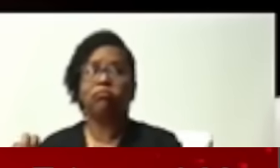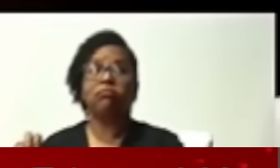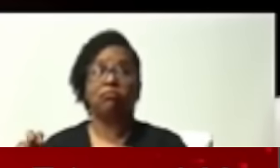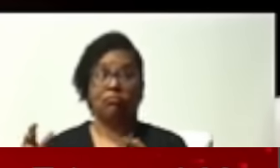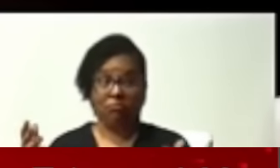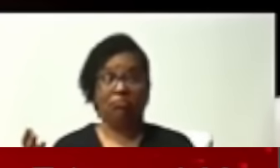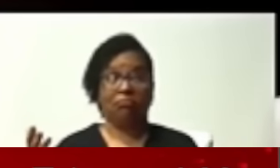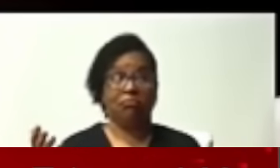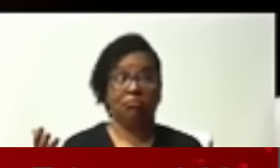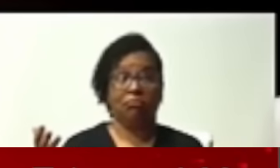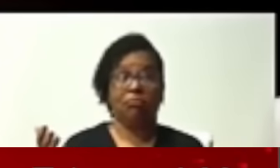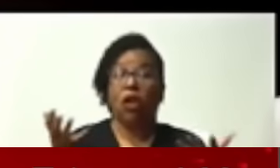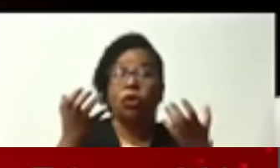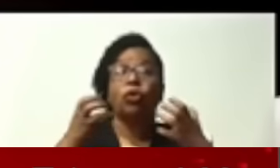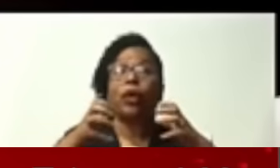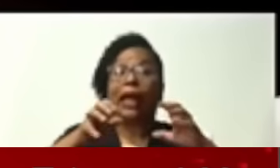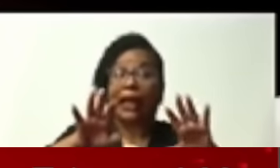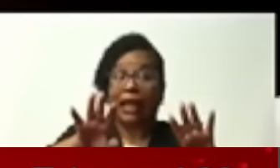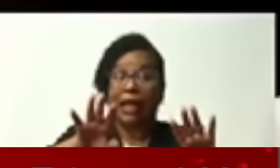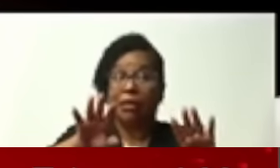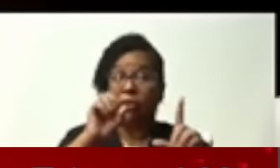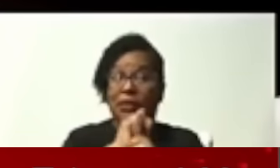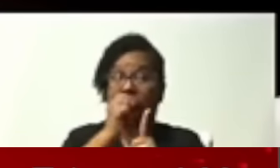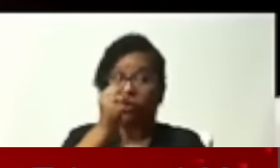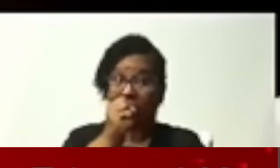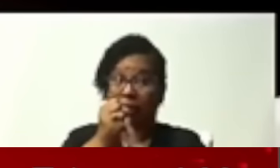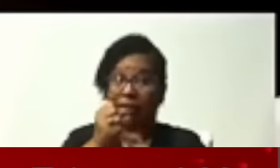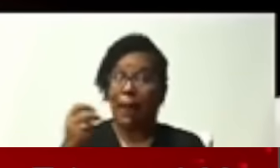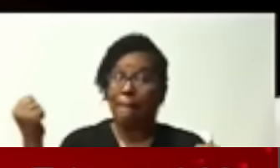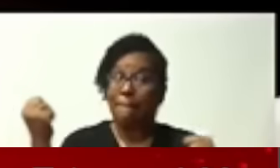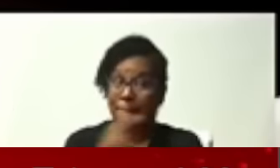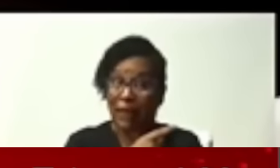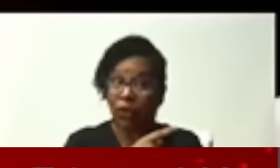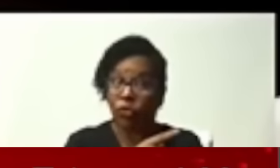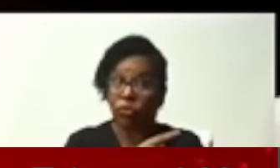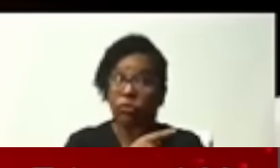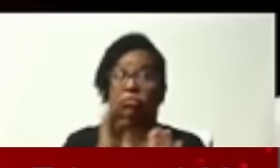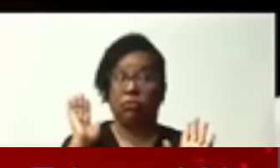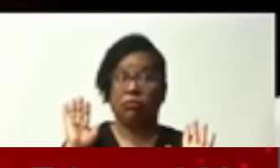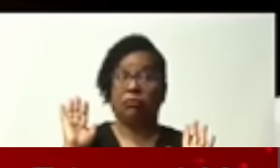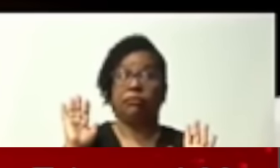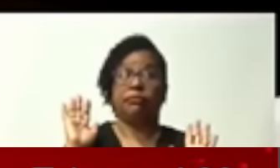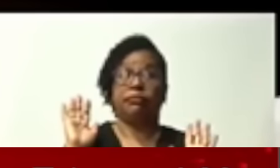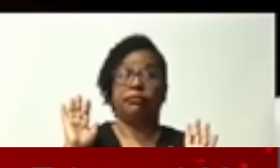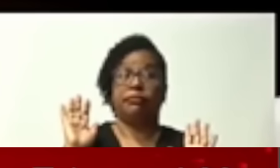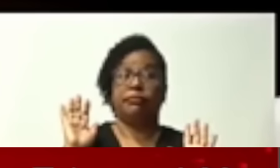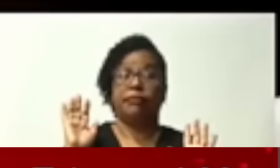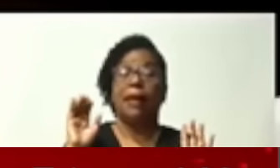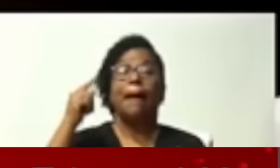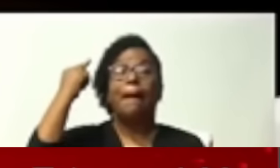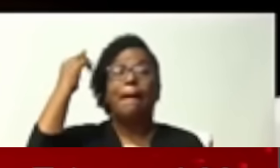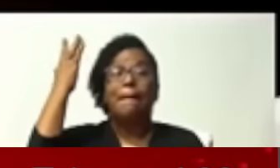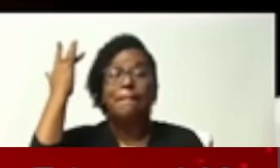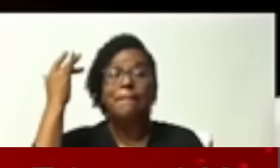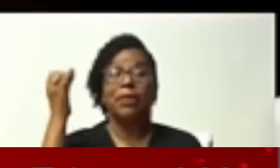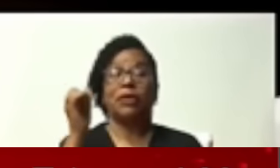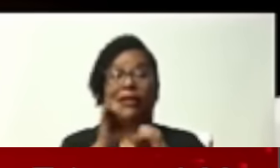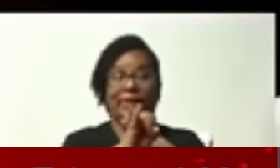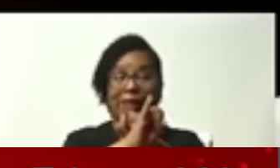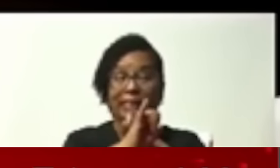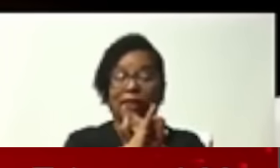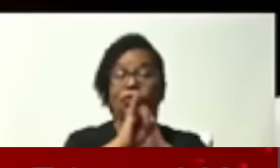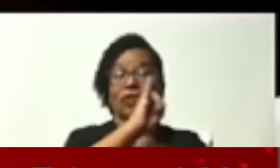posible escalada, que no lo queremos, pero de que la comunidad extranjera, por fin, internacional, por fin pueda responder a los llamados de la